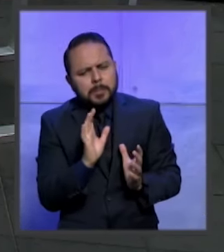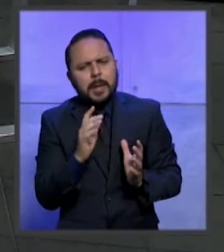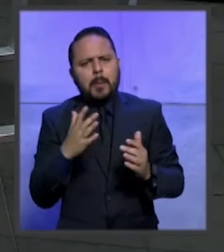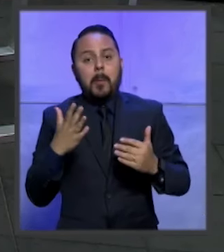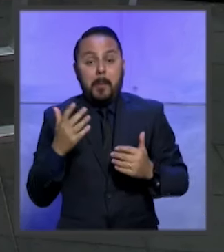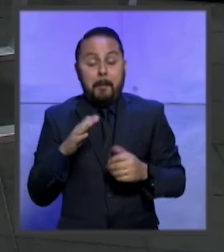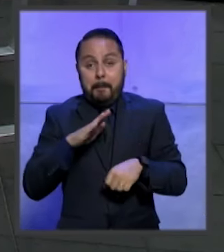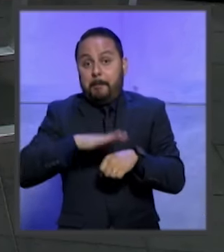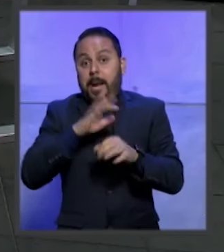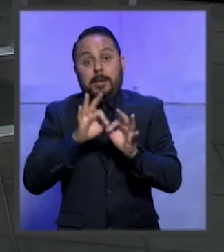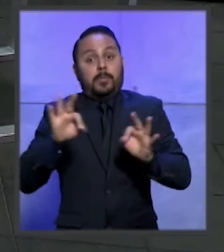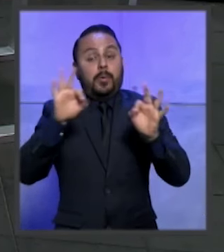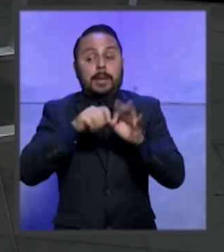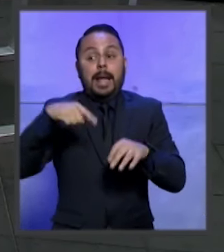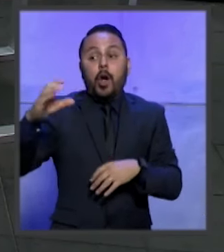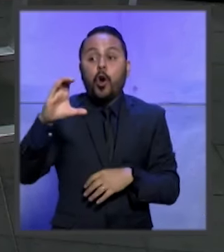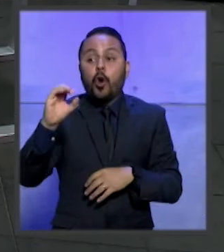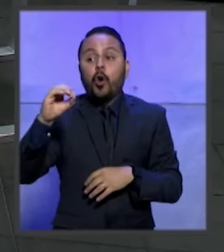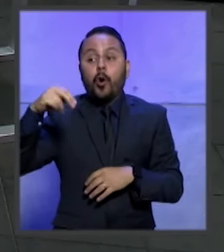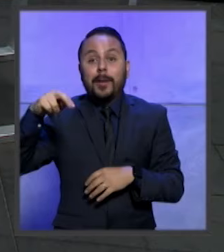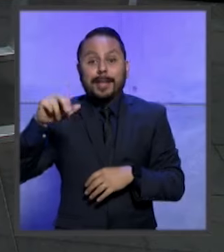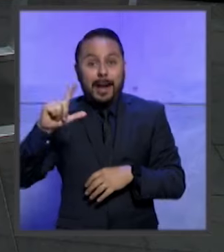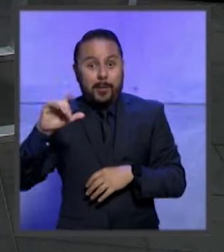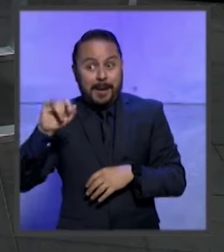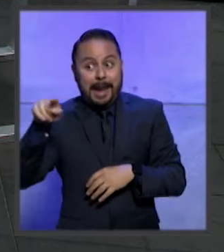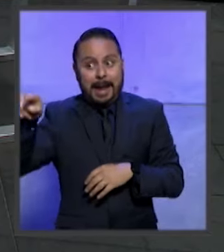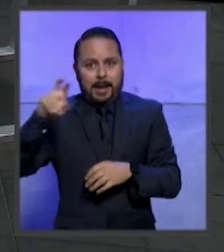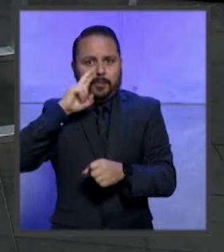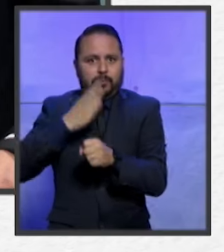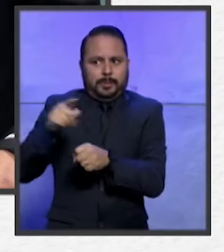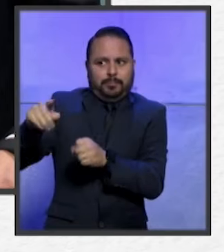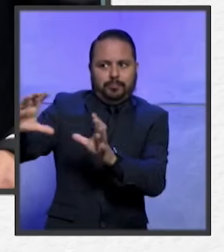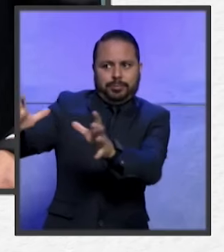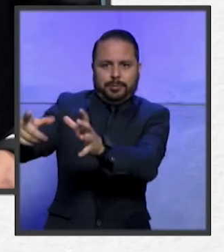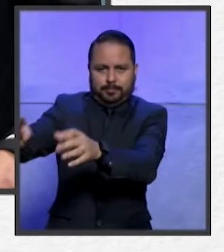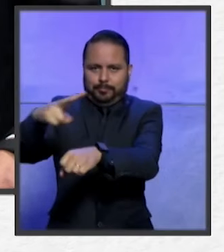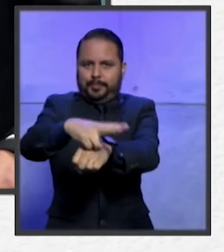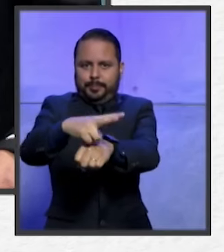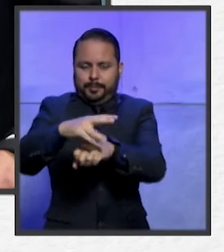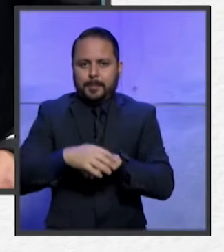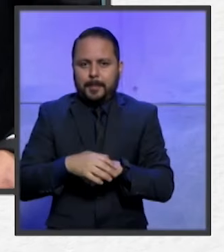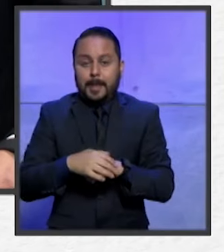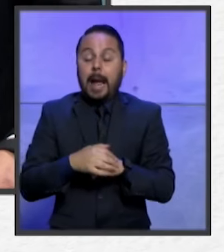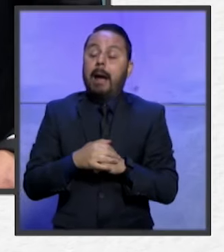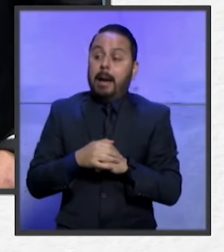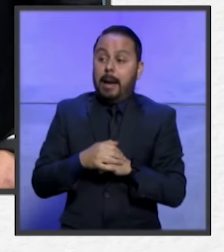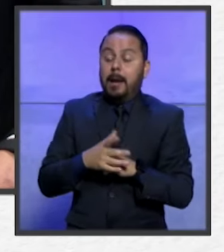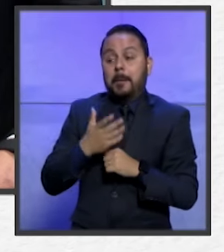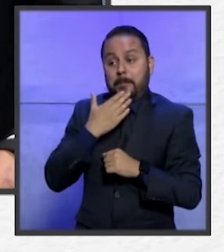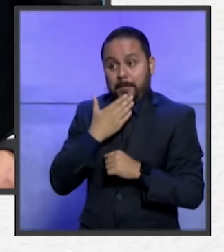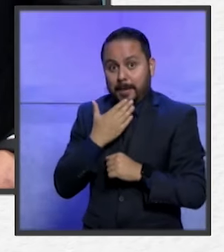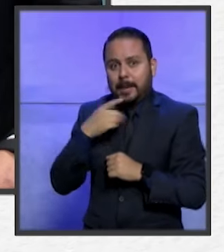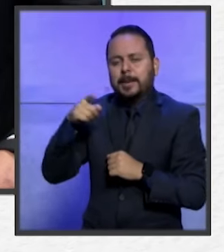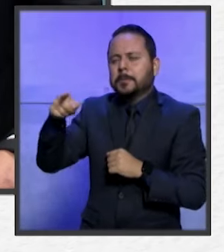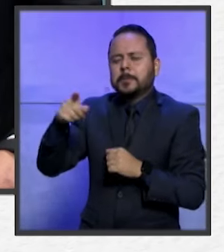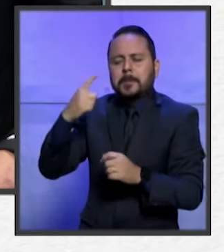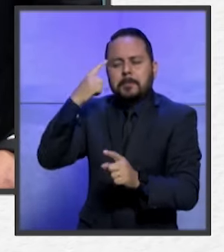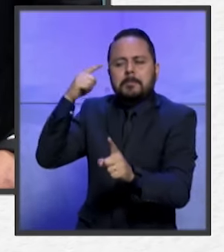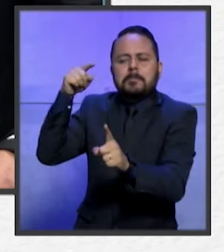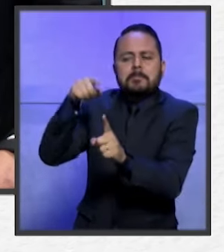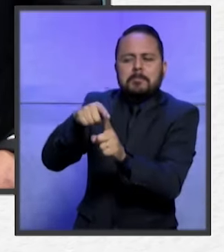fundamentalmente le corresponden a la contraloría interna del tribunal electoral Bueno por lo que podemos ver tu instrumento si lo